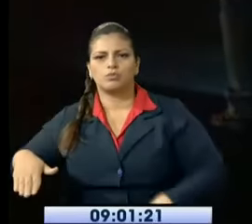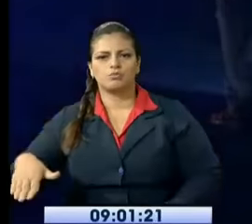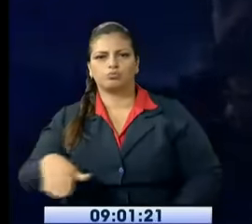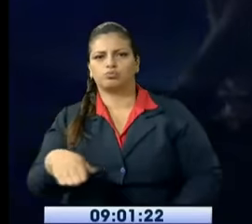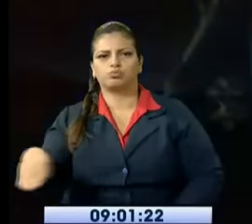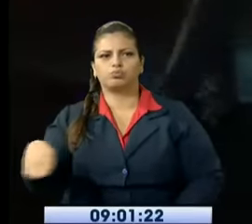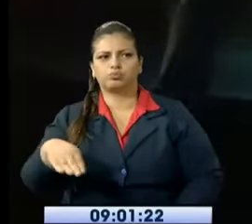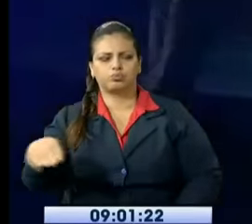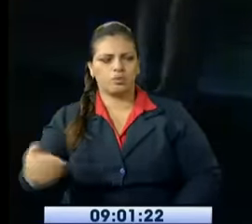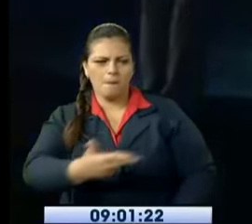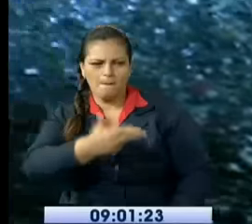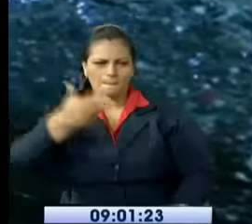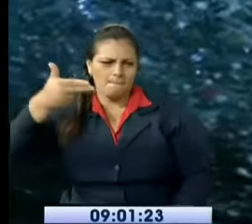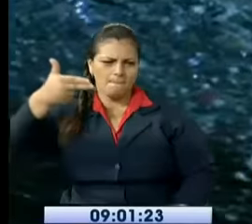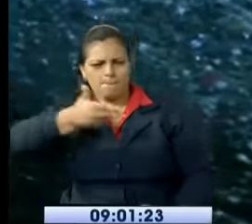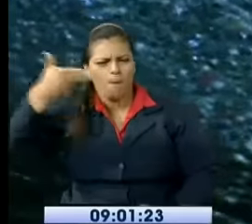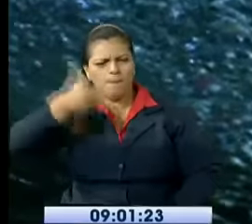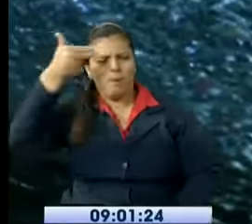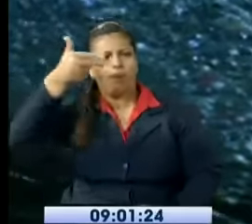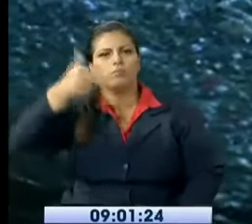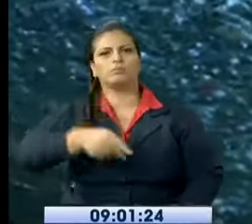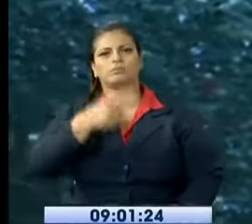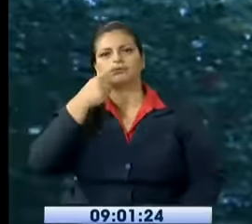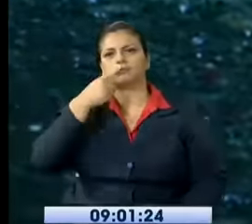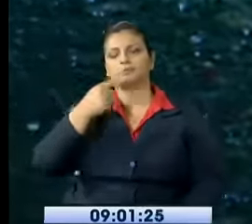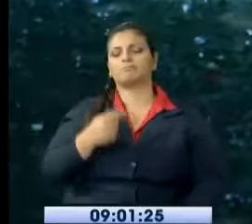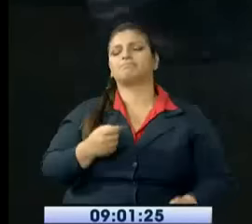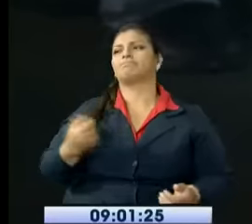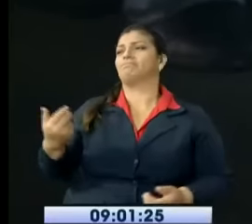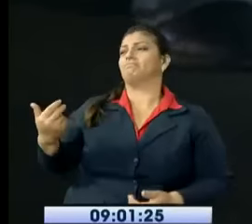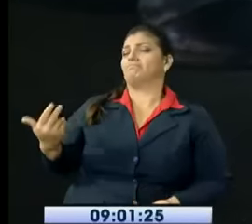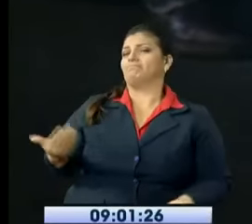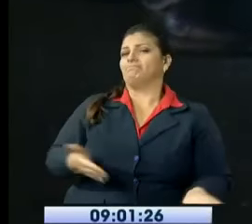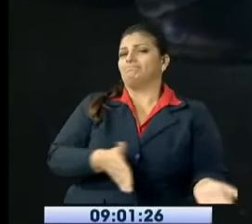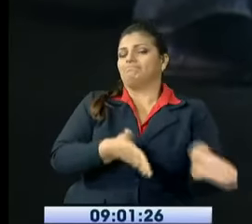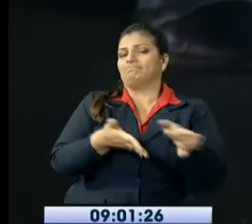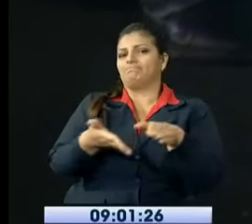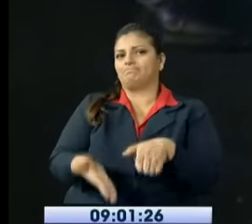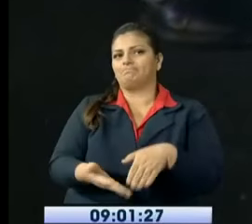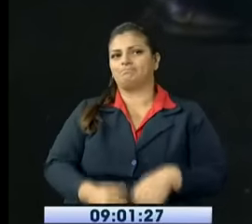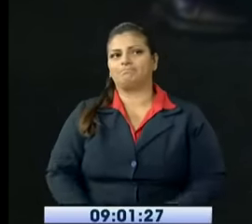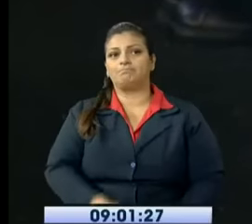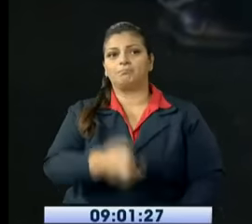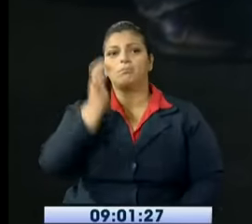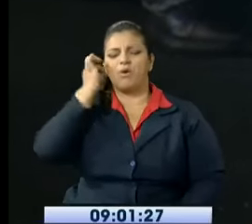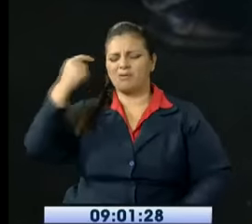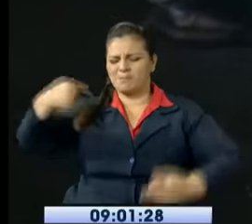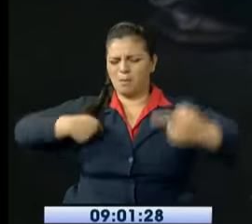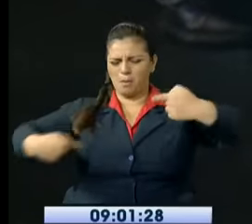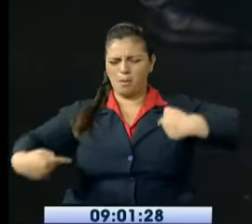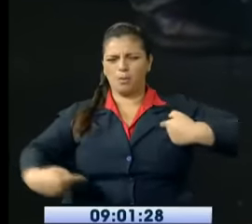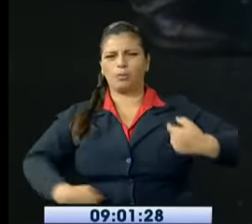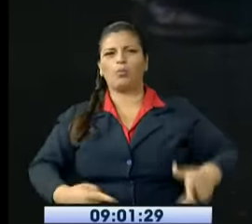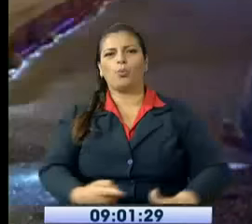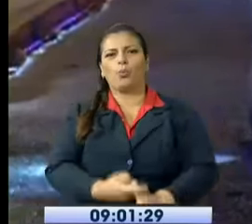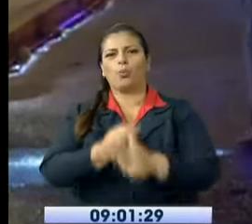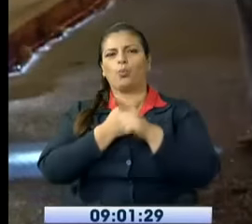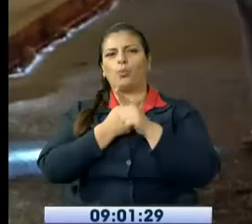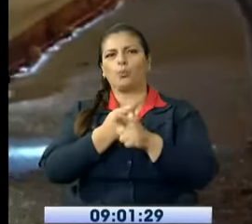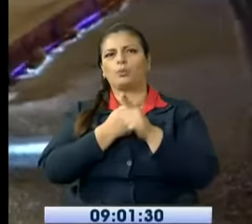Desplomado junto a su motocicleta y con varios proyectiles en el cuerpo, es como David de la Rosa, de 39 años de